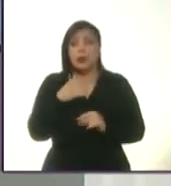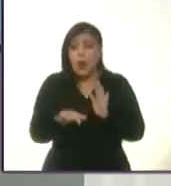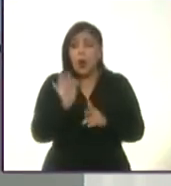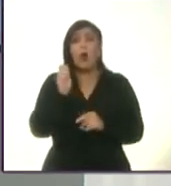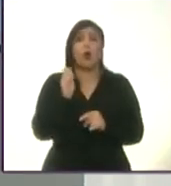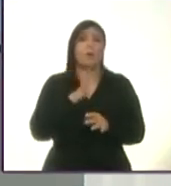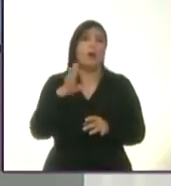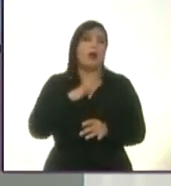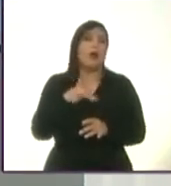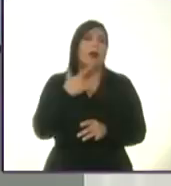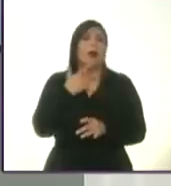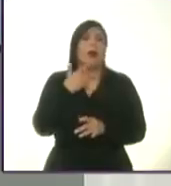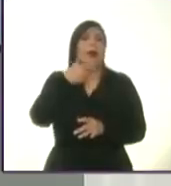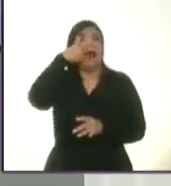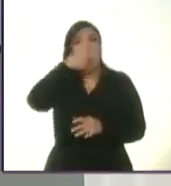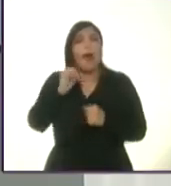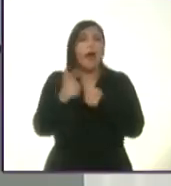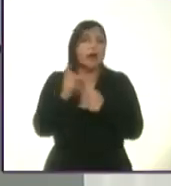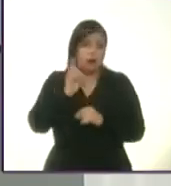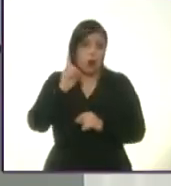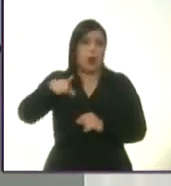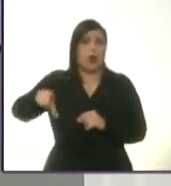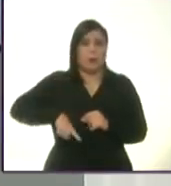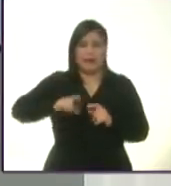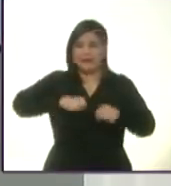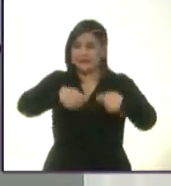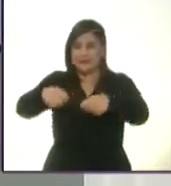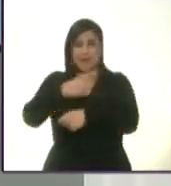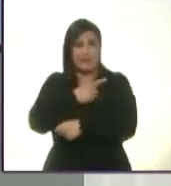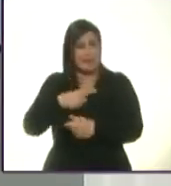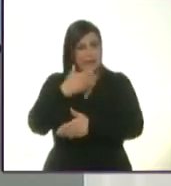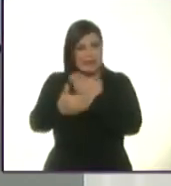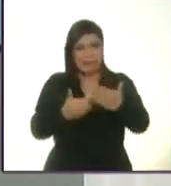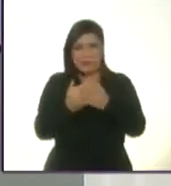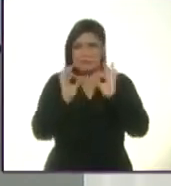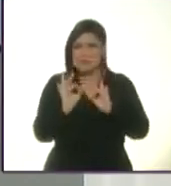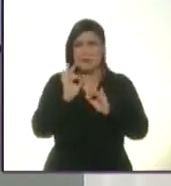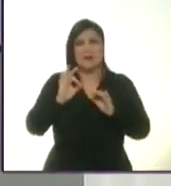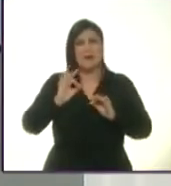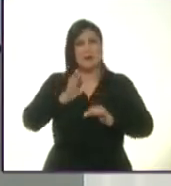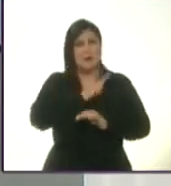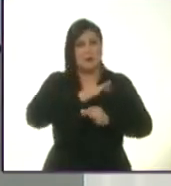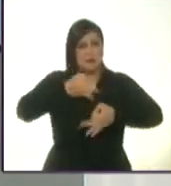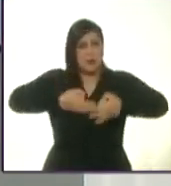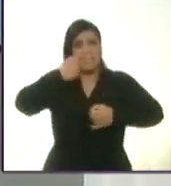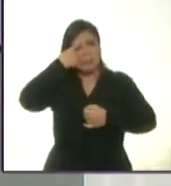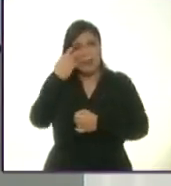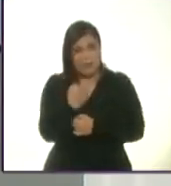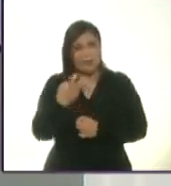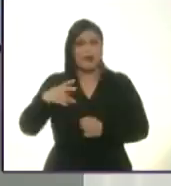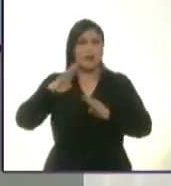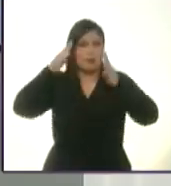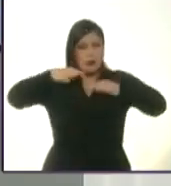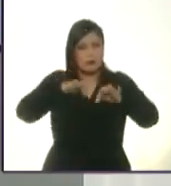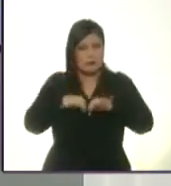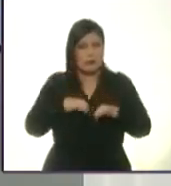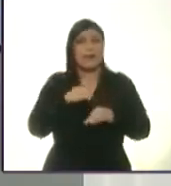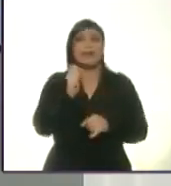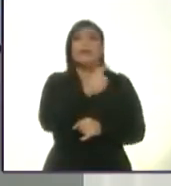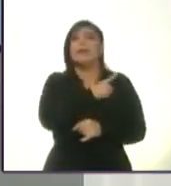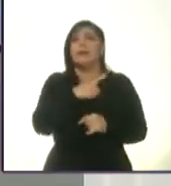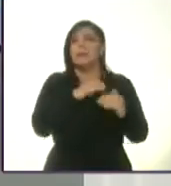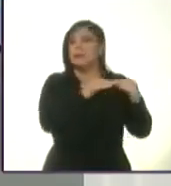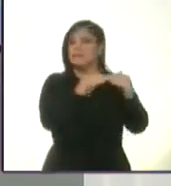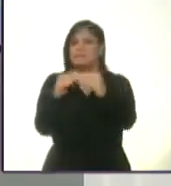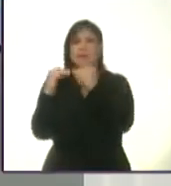gobierno tiene que brindar mejores servicios tiene que dar servicios públicos y mejorarlos para eso está y tiene que entregarlos por igual a